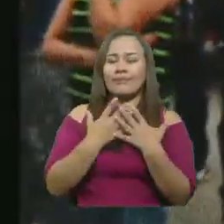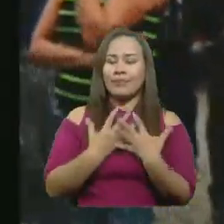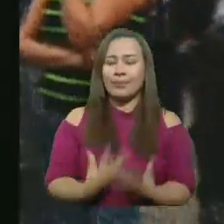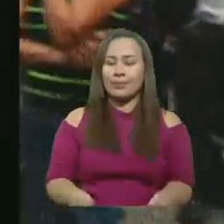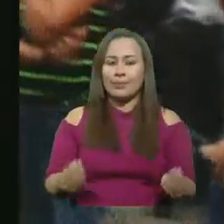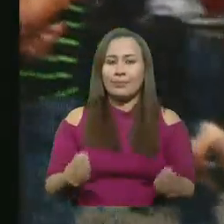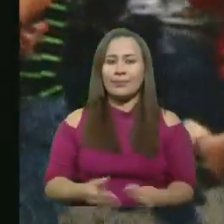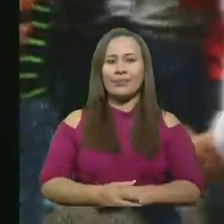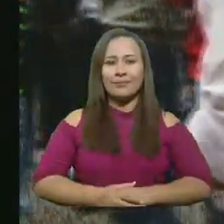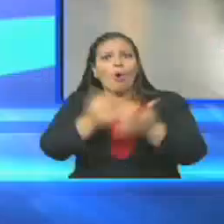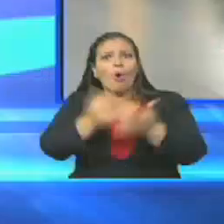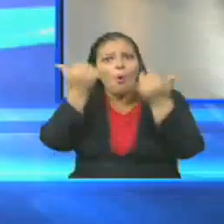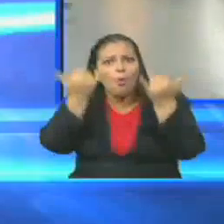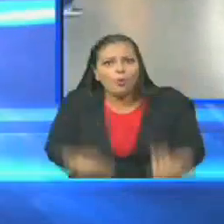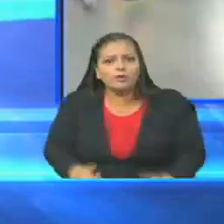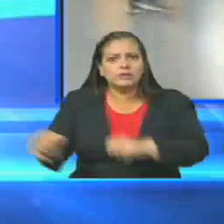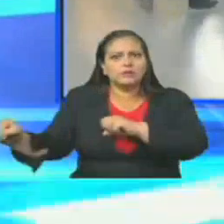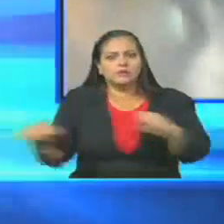Jorge Escobar.